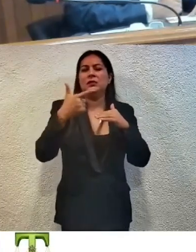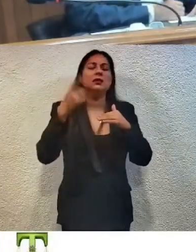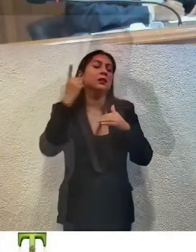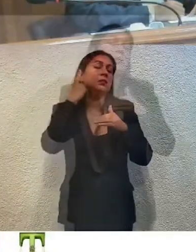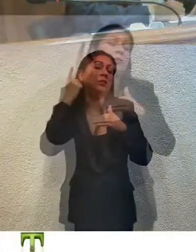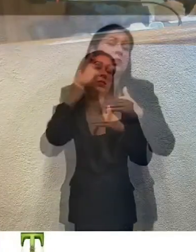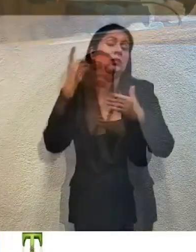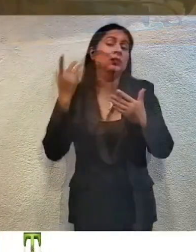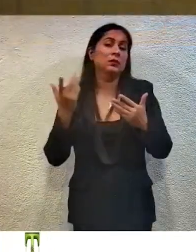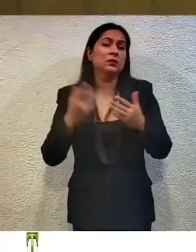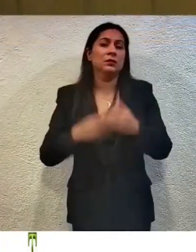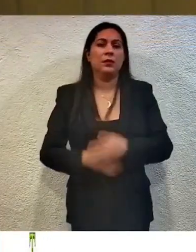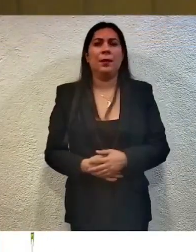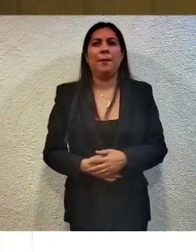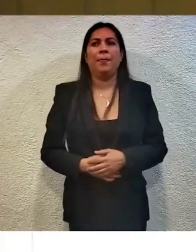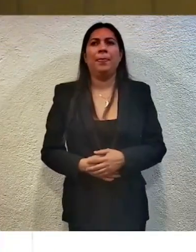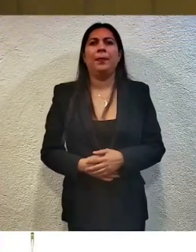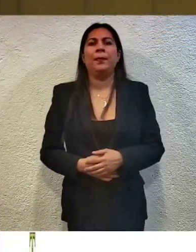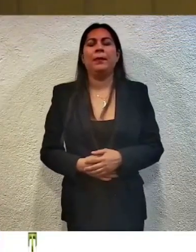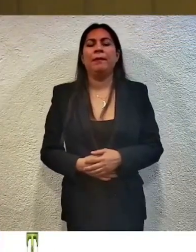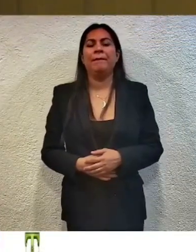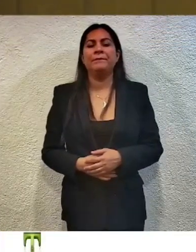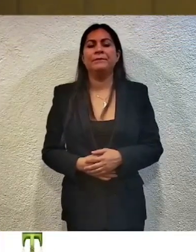diputaciones, con un